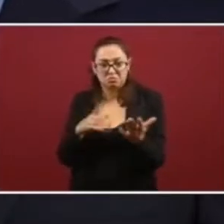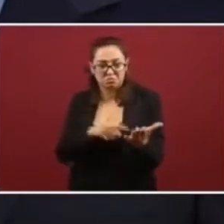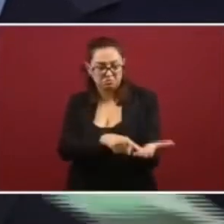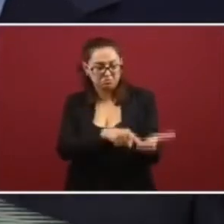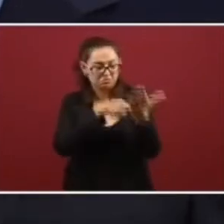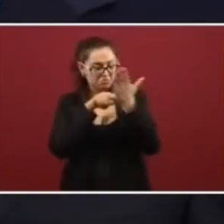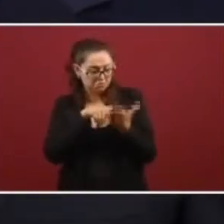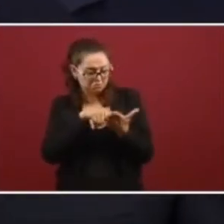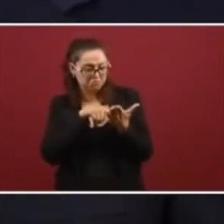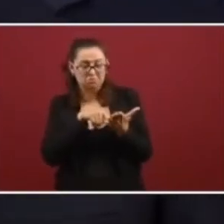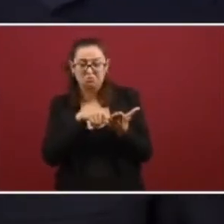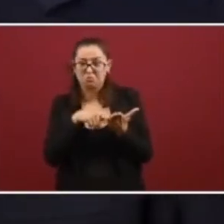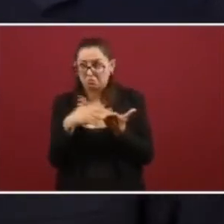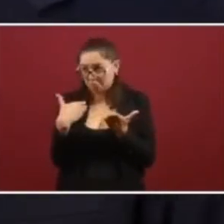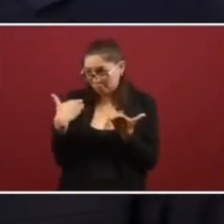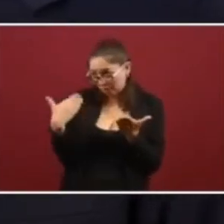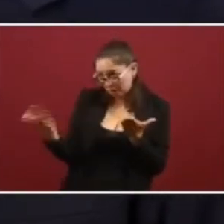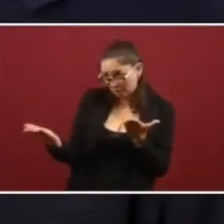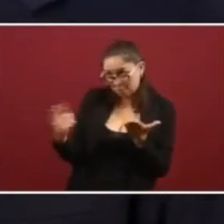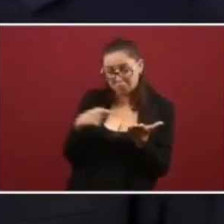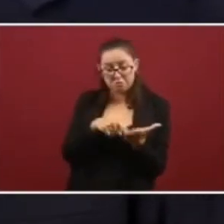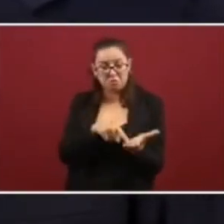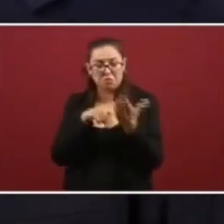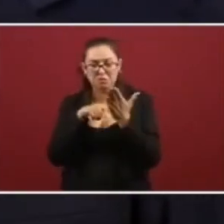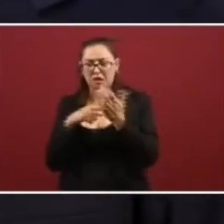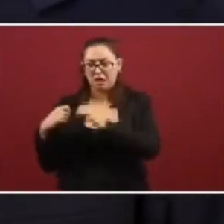no tenía la autoridad